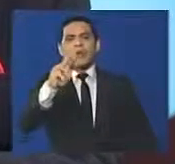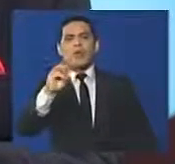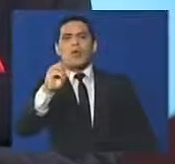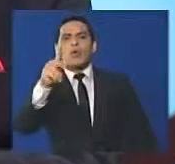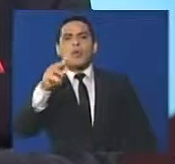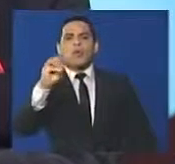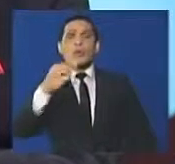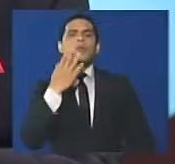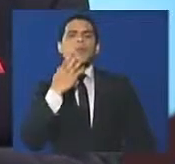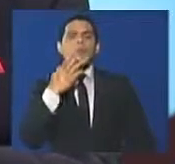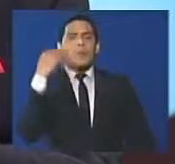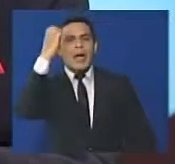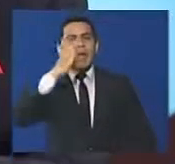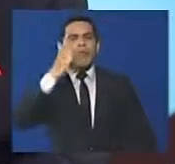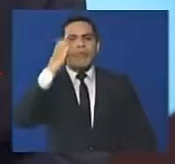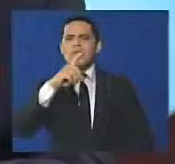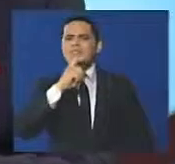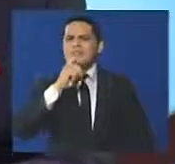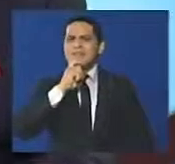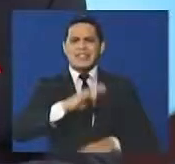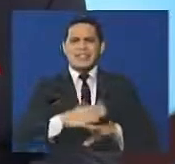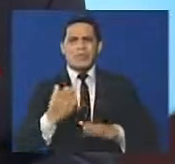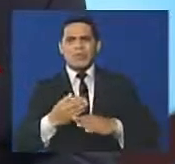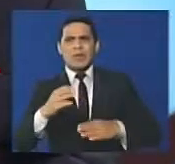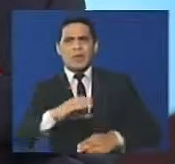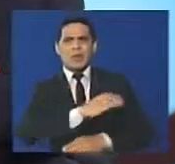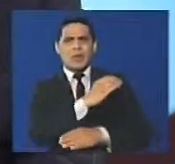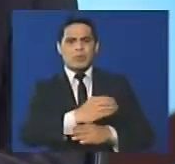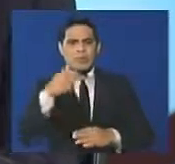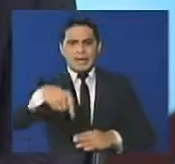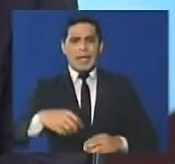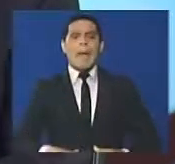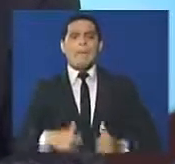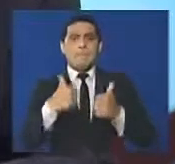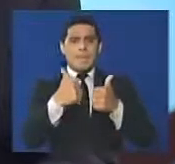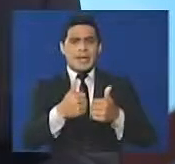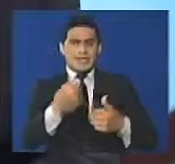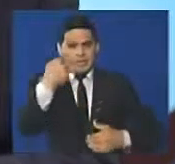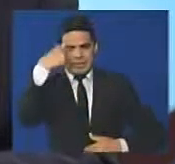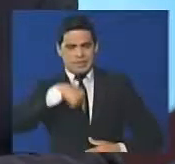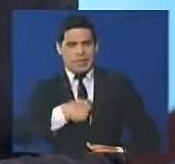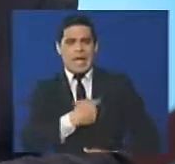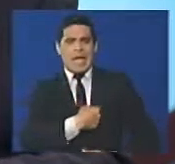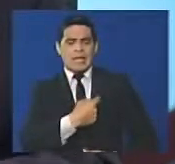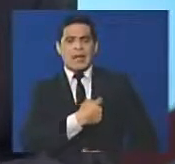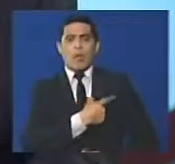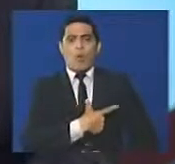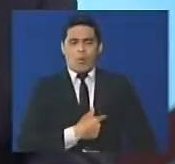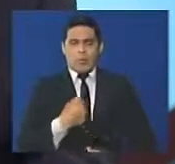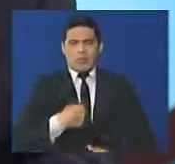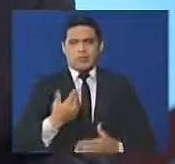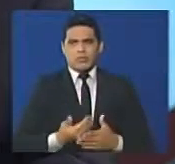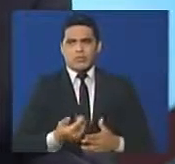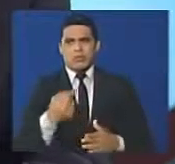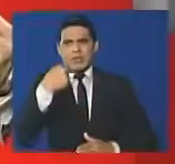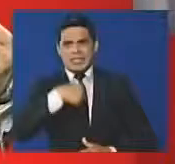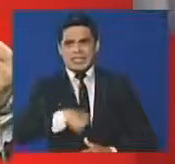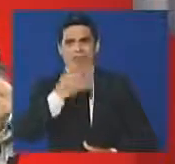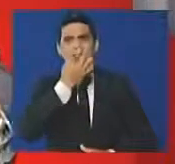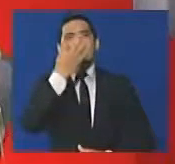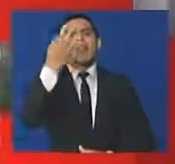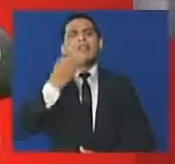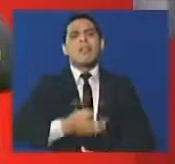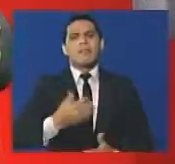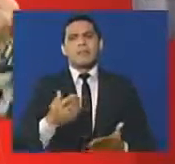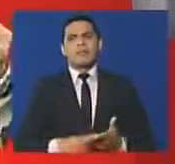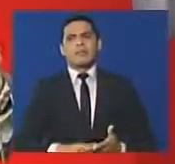difícil interpretarlo porque es una música que nace de aquí y se siente cuando uno lo siente como debe de ser. Se siente el down,